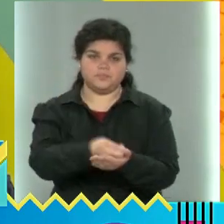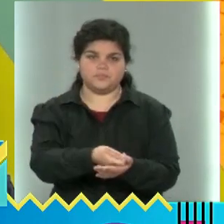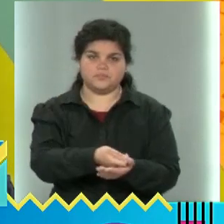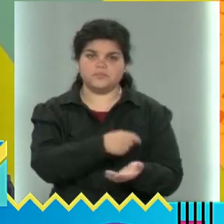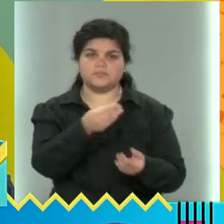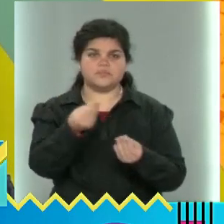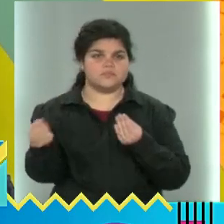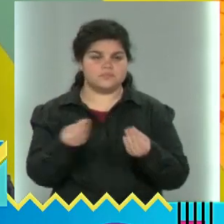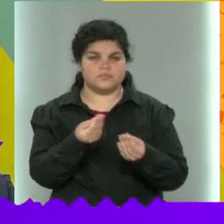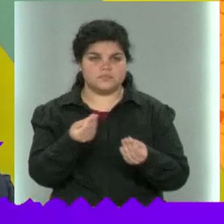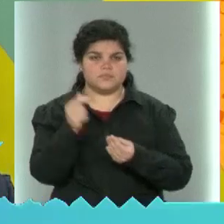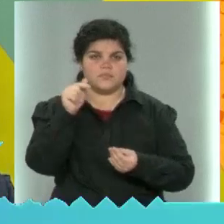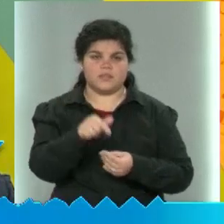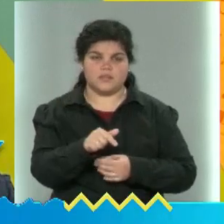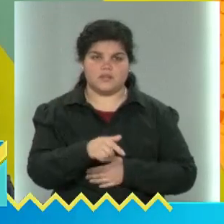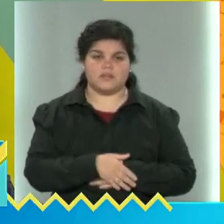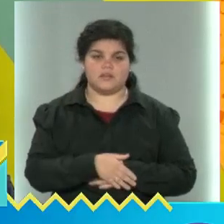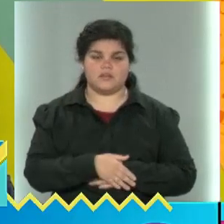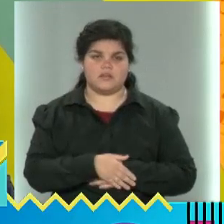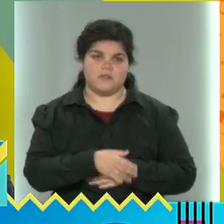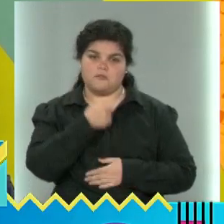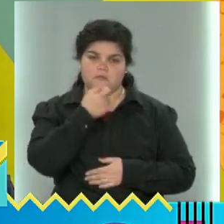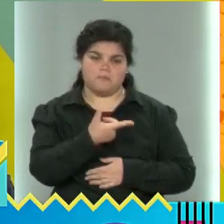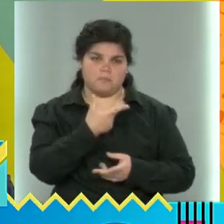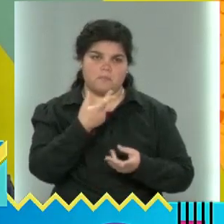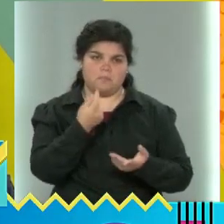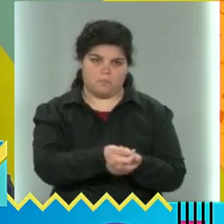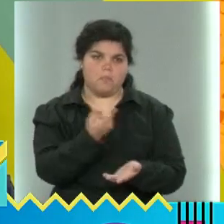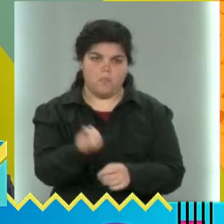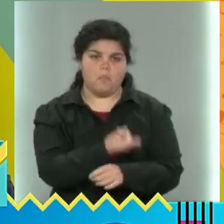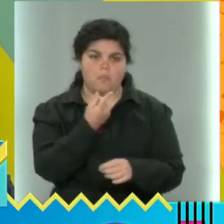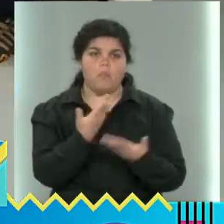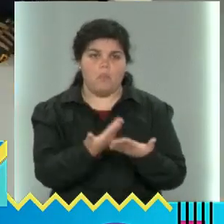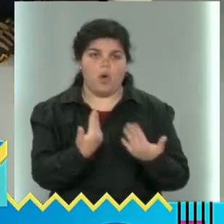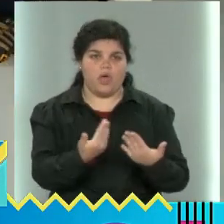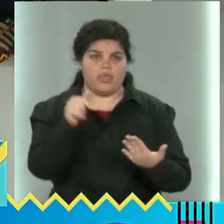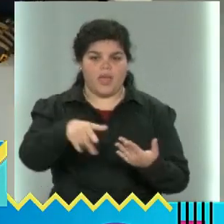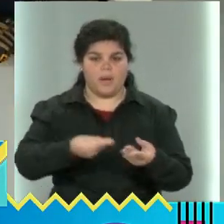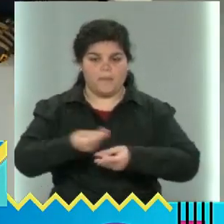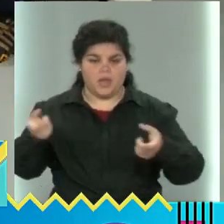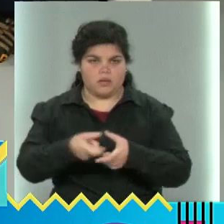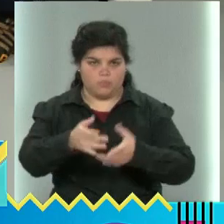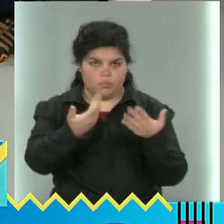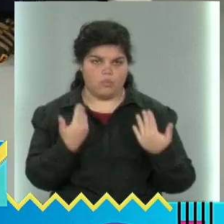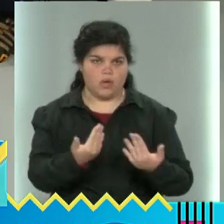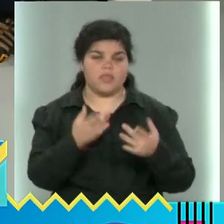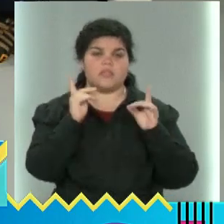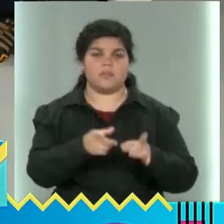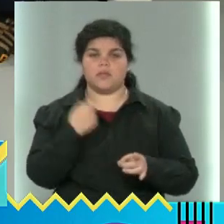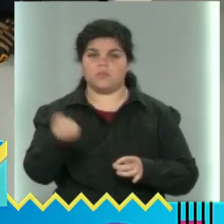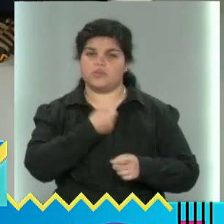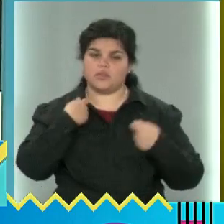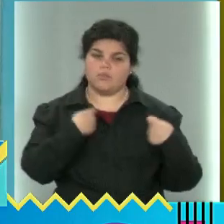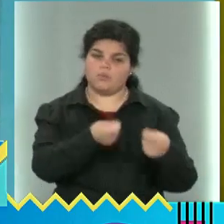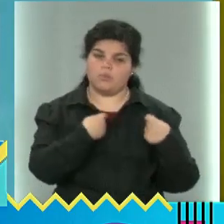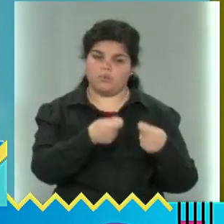ser asumida o accesible para una pyme. Igual coincido que tenemos que trabajar en el tema del